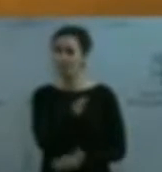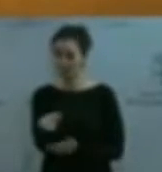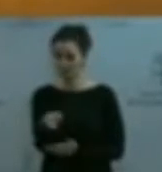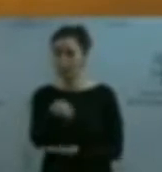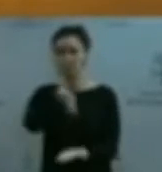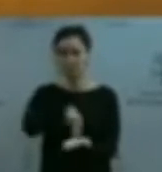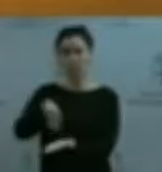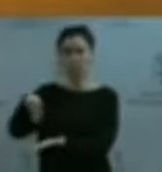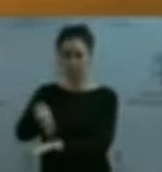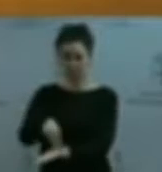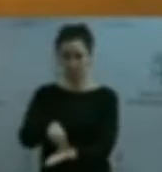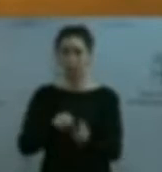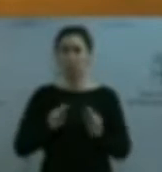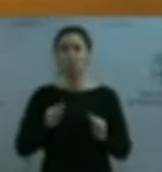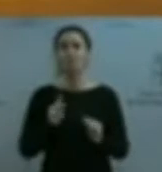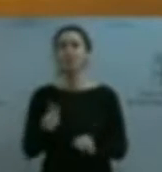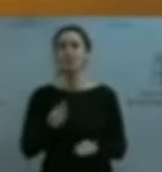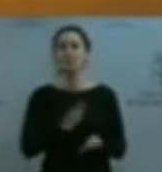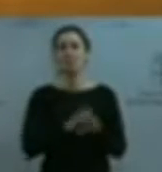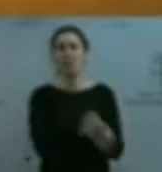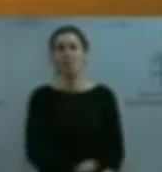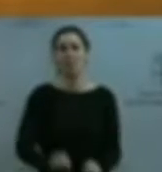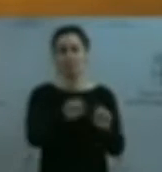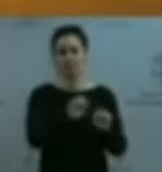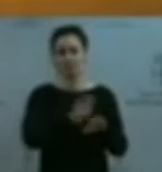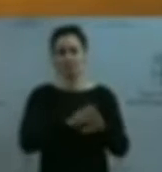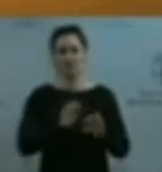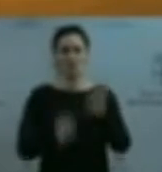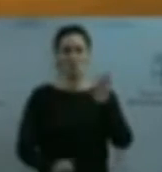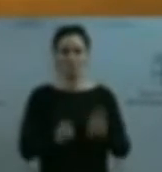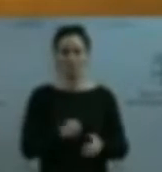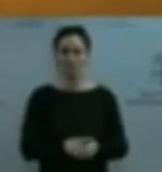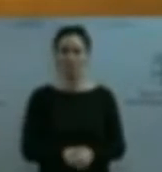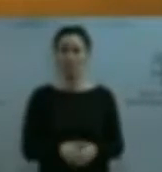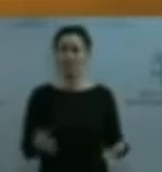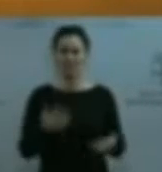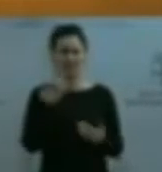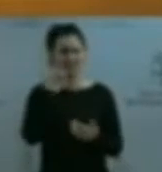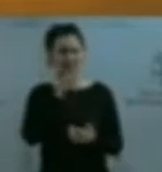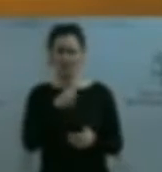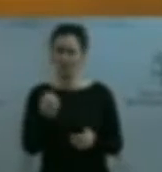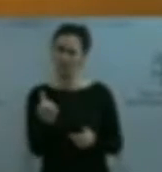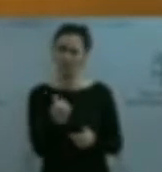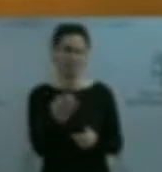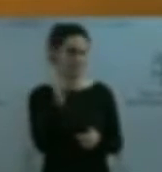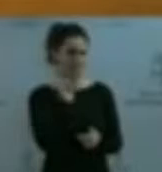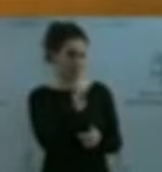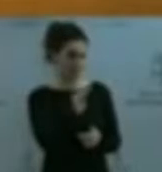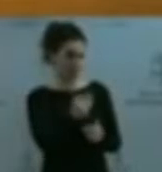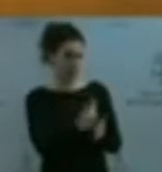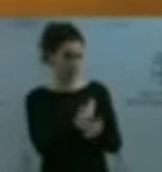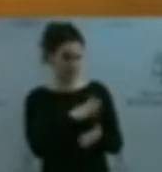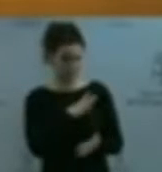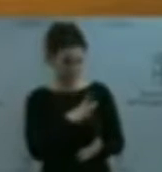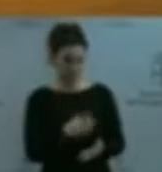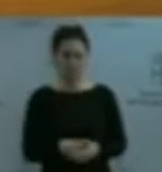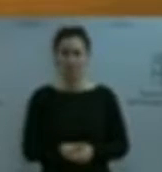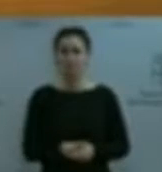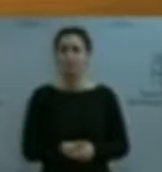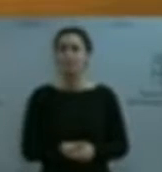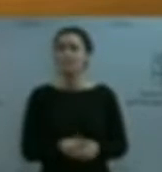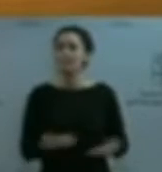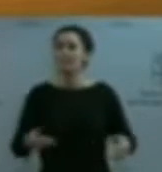defensa ante la reclamación. Yo la primera anomalía que querría que me explicase, señor consejero, cómo es posible que al Principado de Asturias lo demanden en un